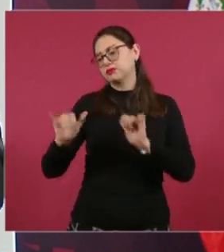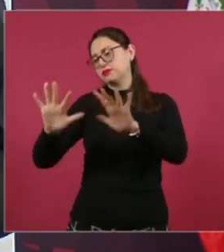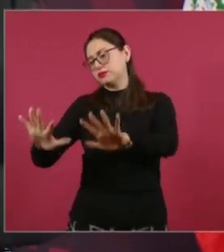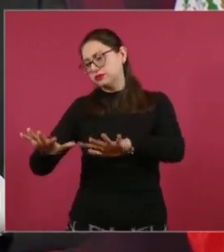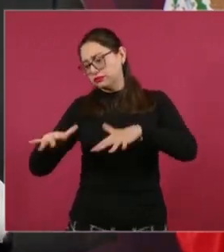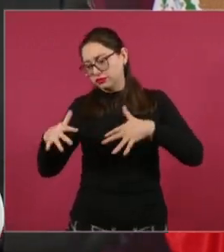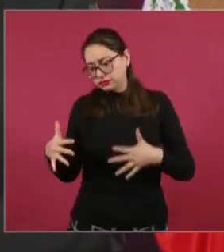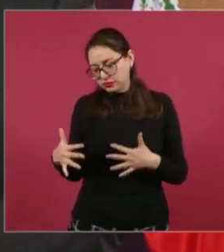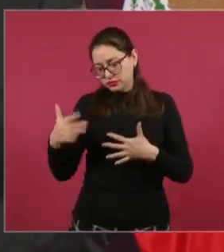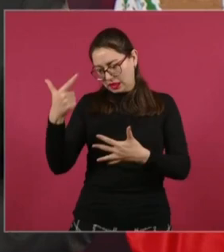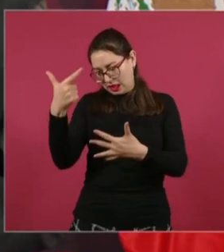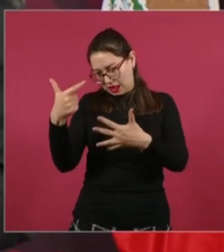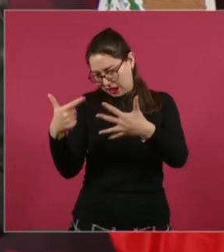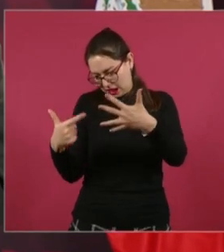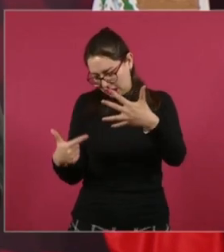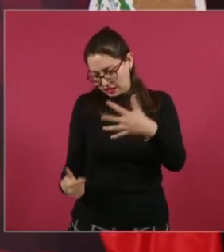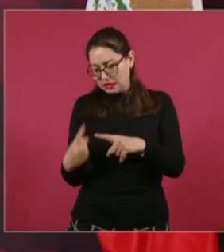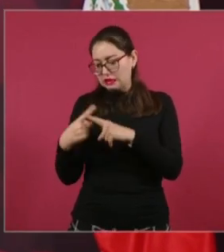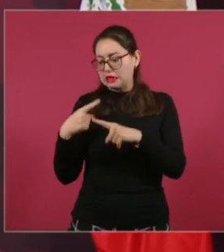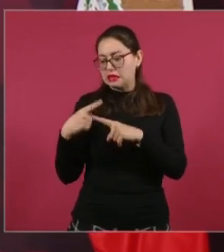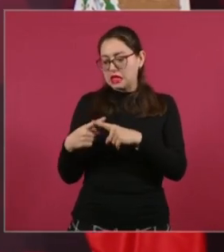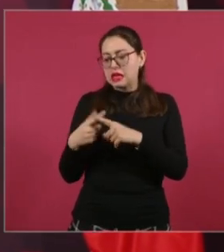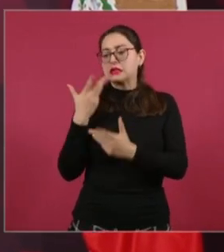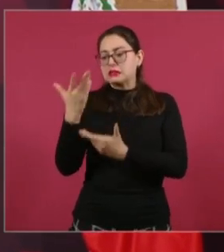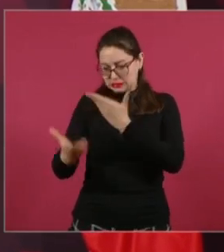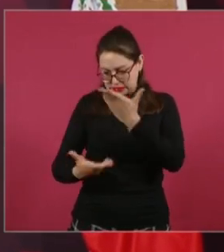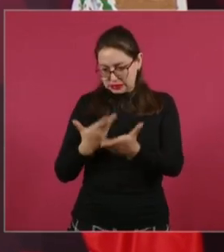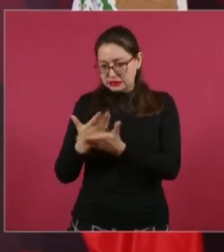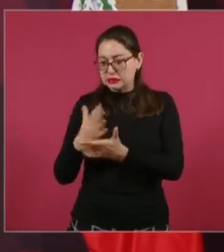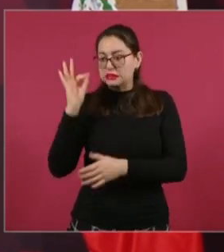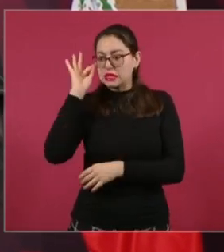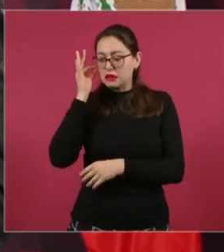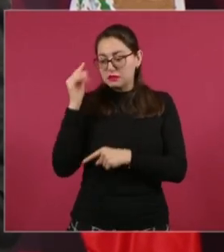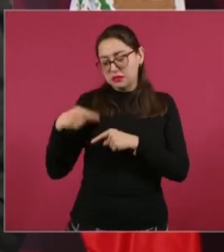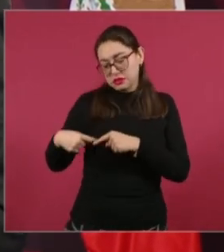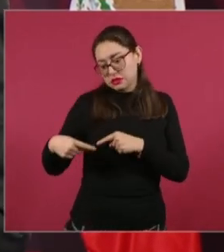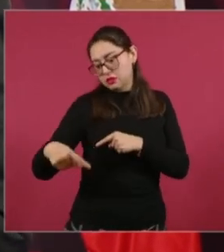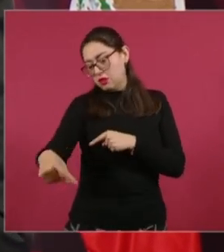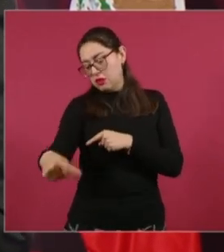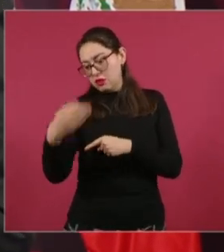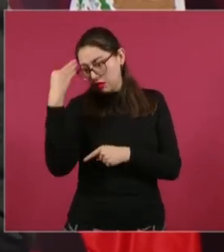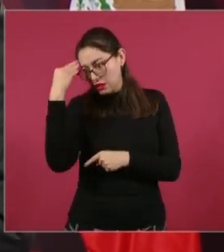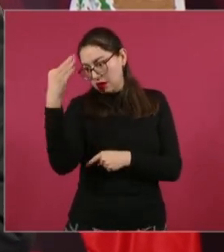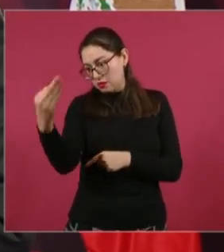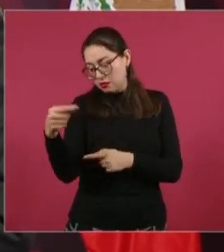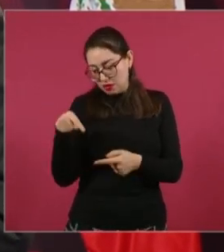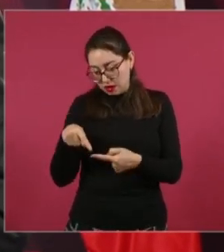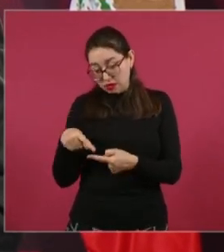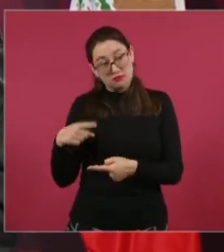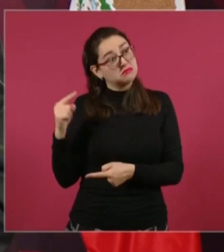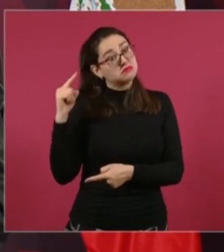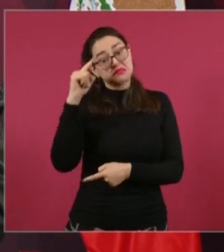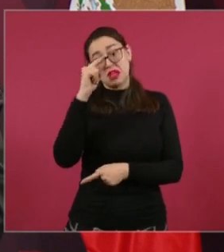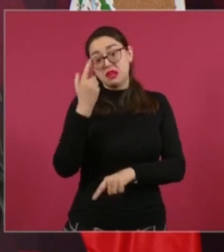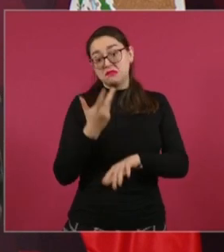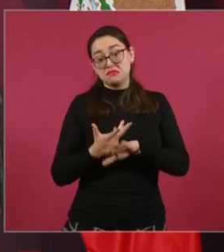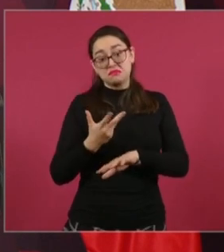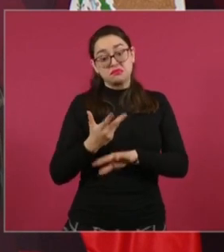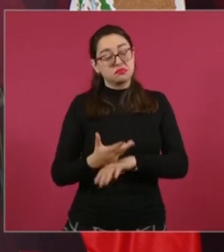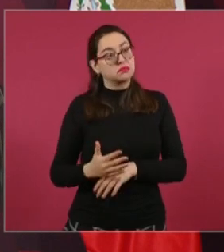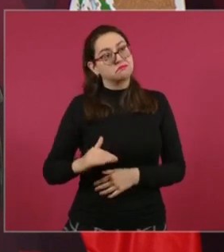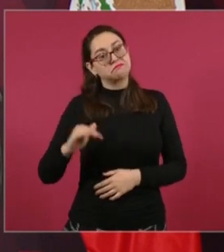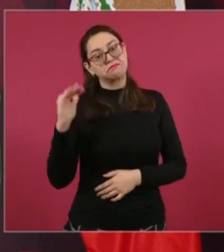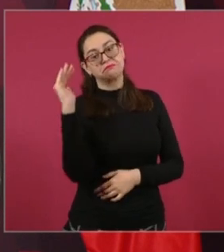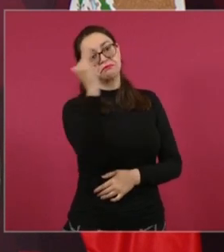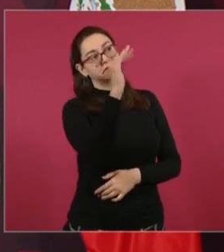de que tienen que dar un servicio a la